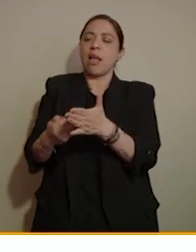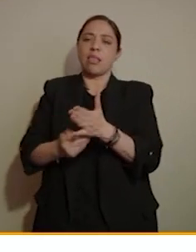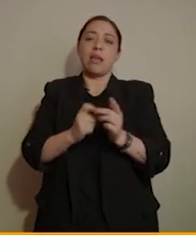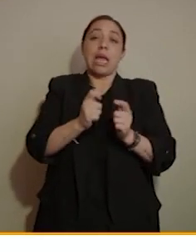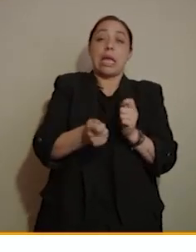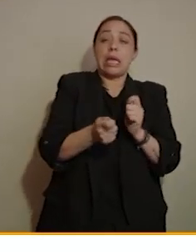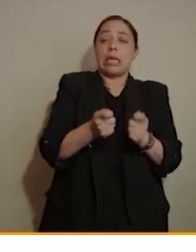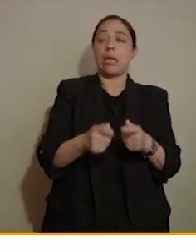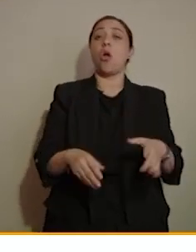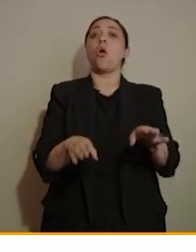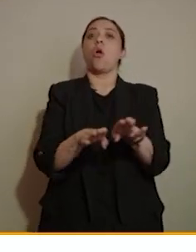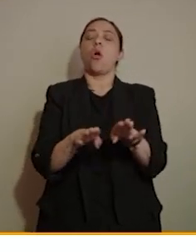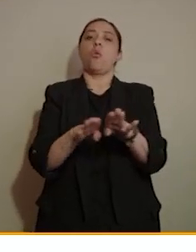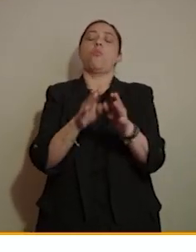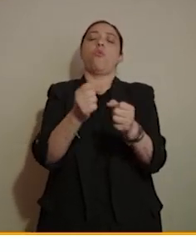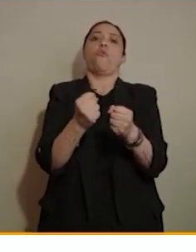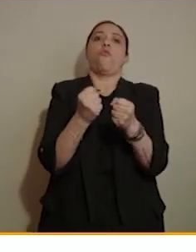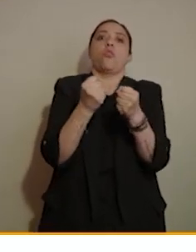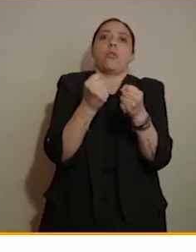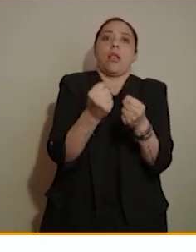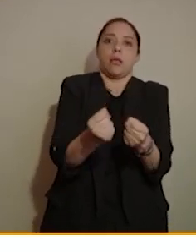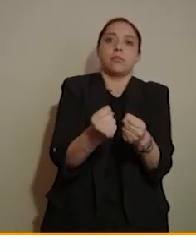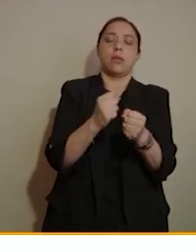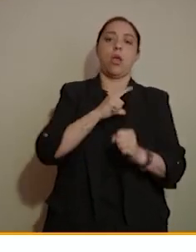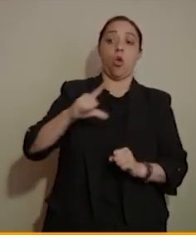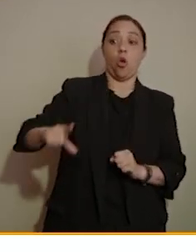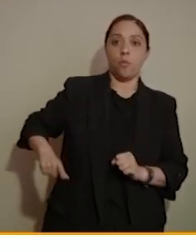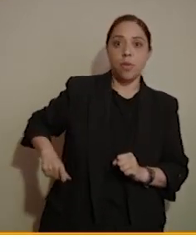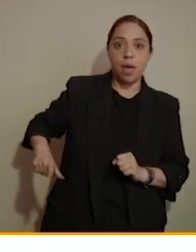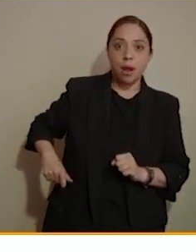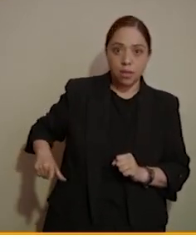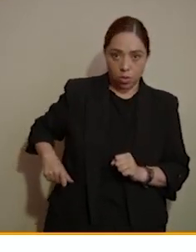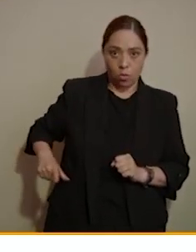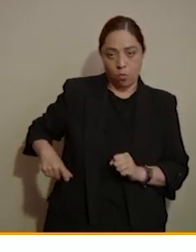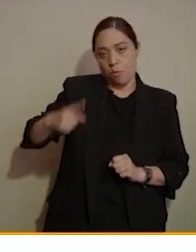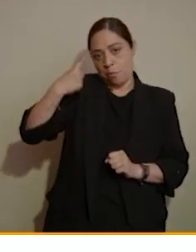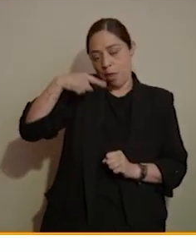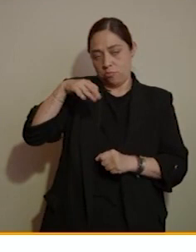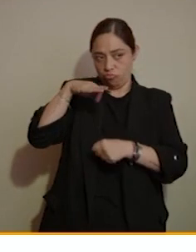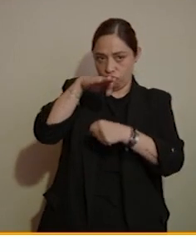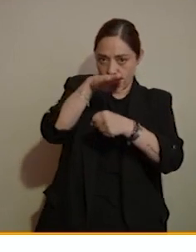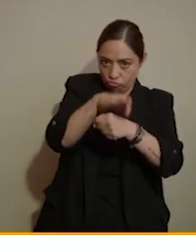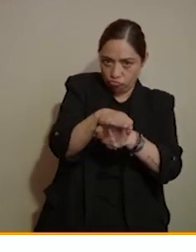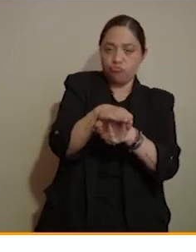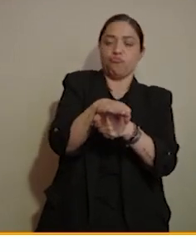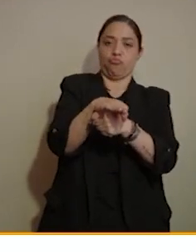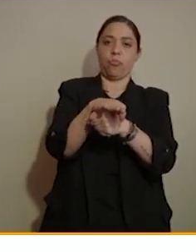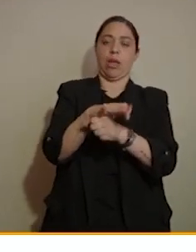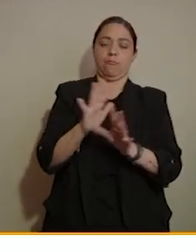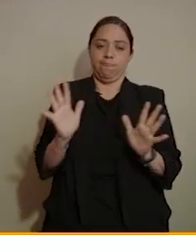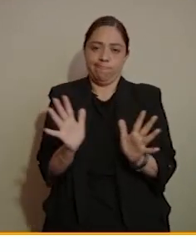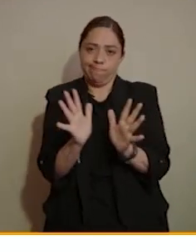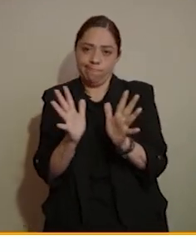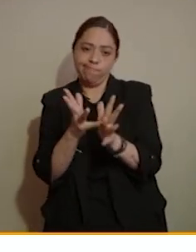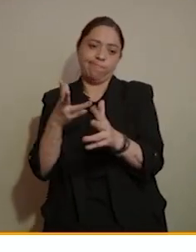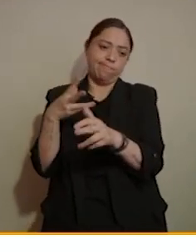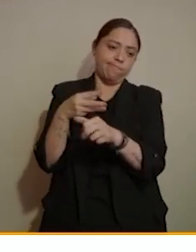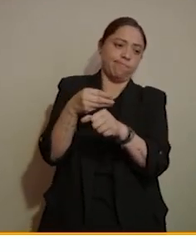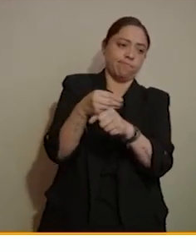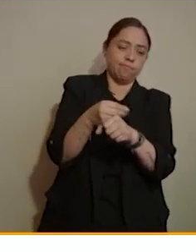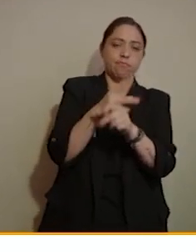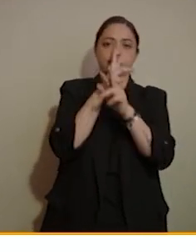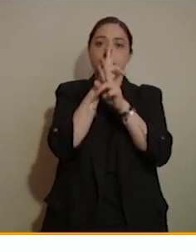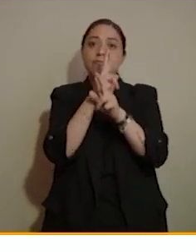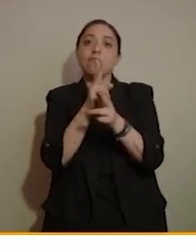fortalecer el rol del gobierno para proteger, garantizar, promover, reparar y respetar